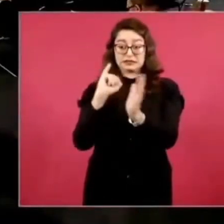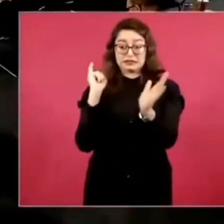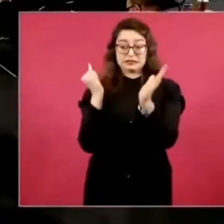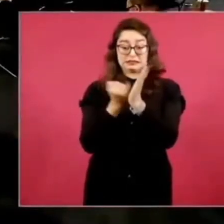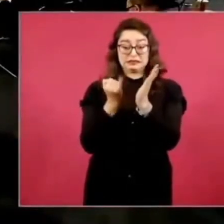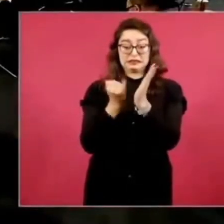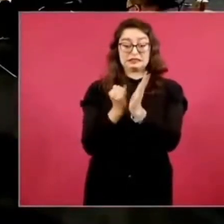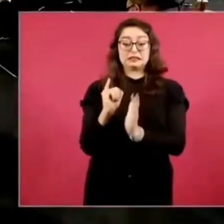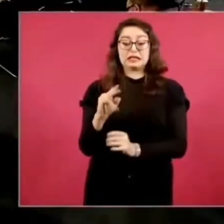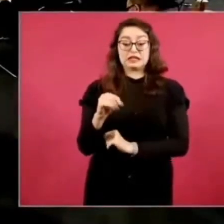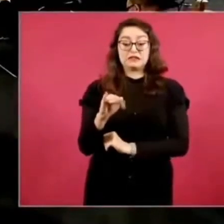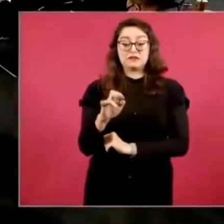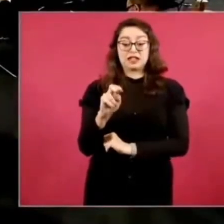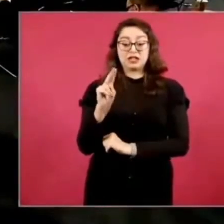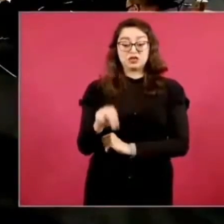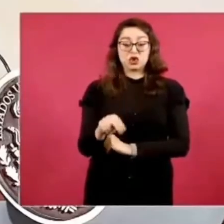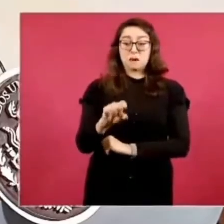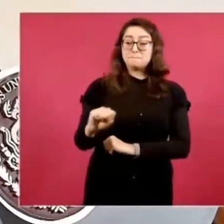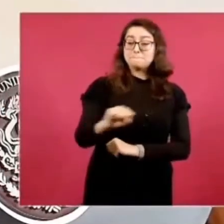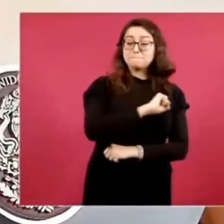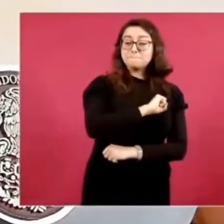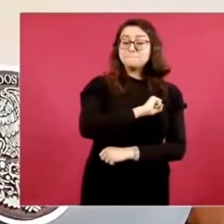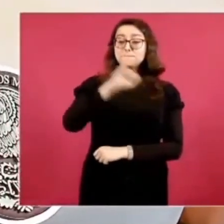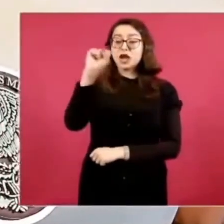de Rusia y Ucrania?